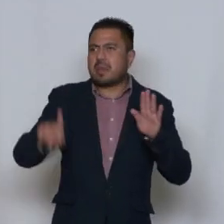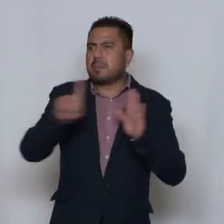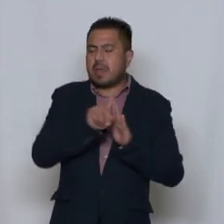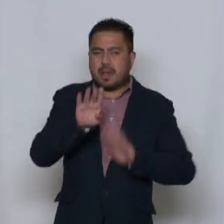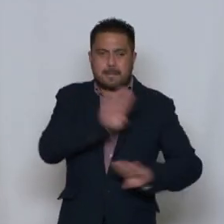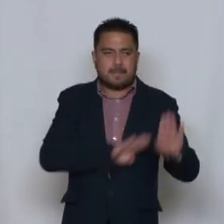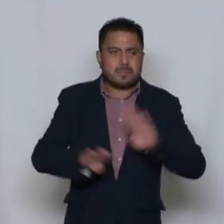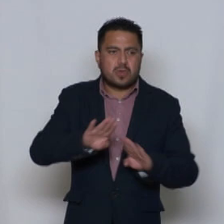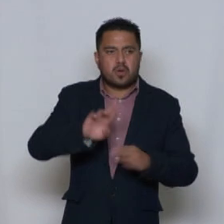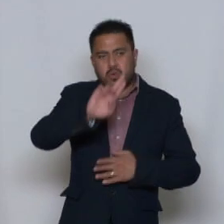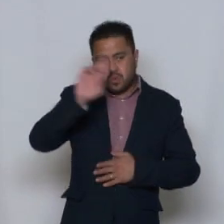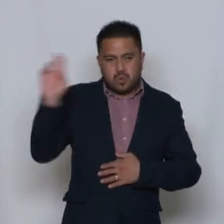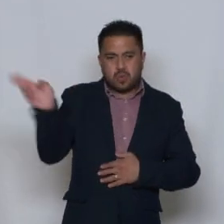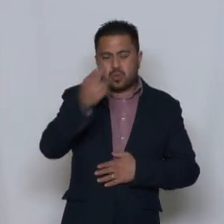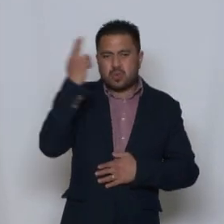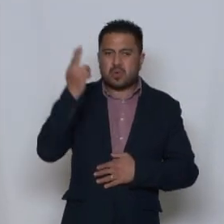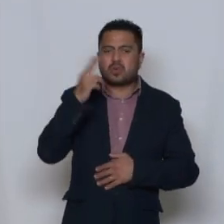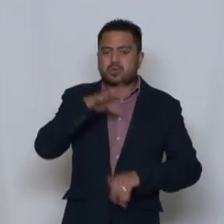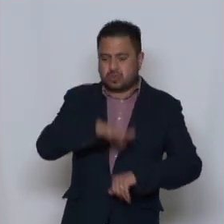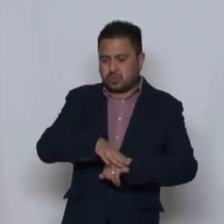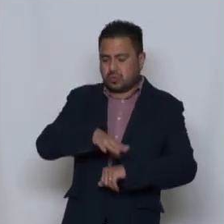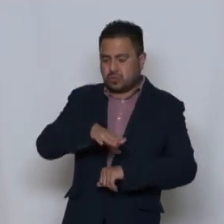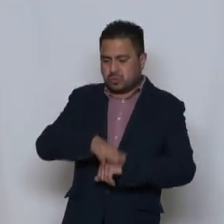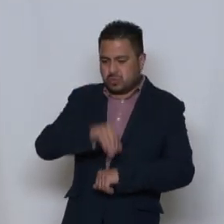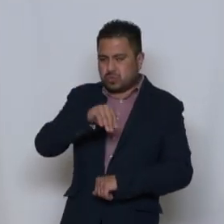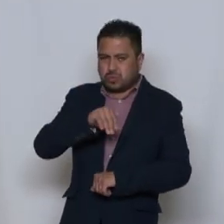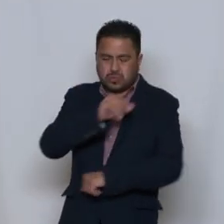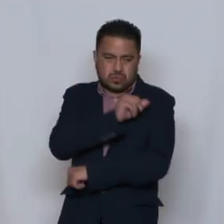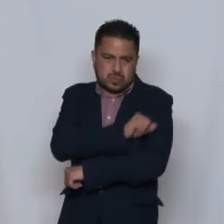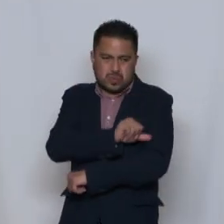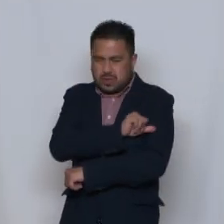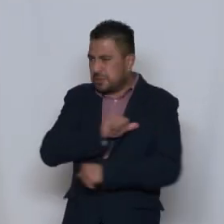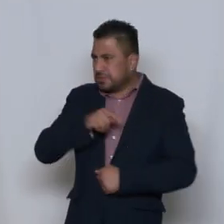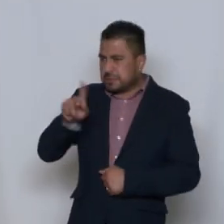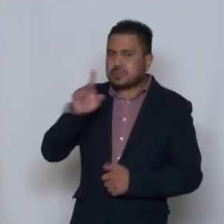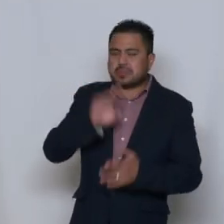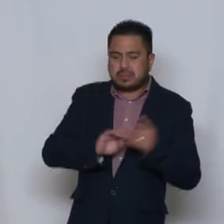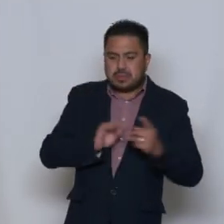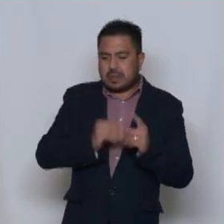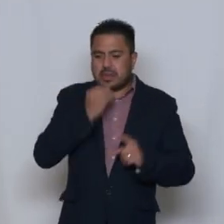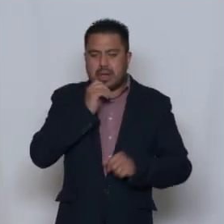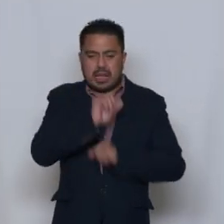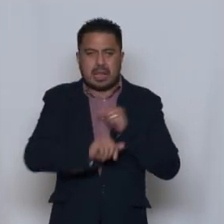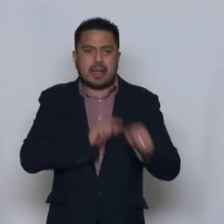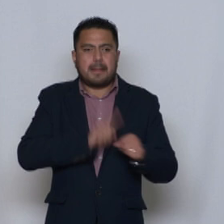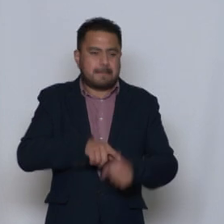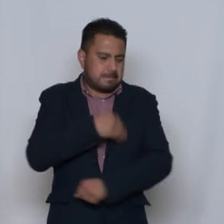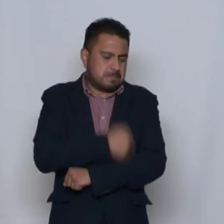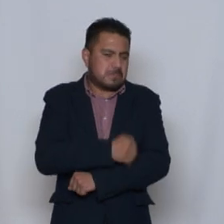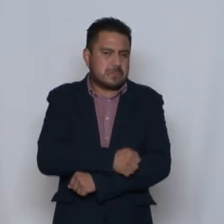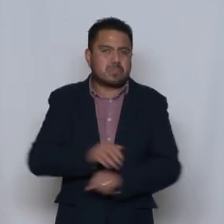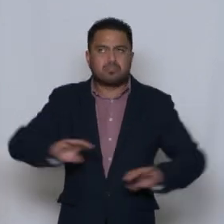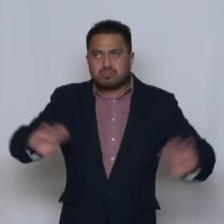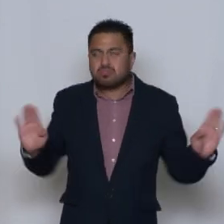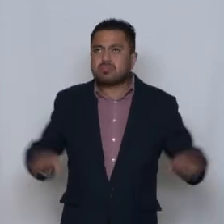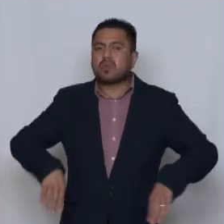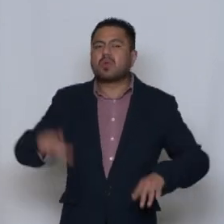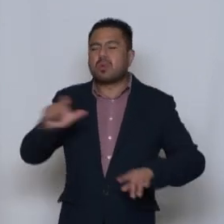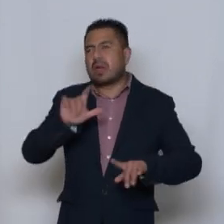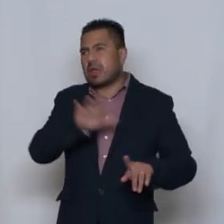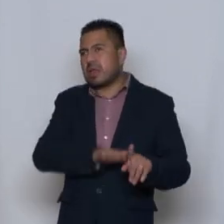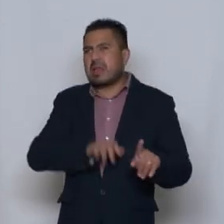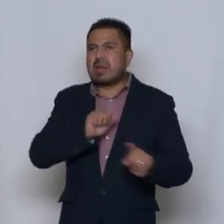Biología de la Universidad de Lund en Suecia, pues ha señalado que comen insectos mientras vuelan y cuando alcanzan una